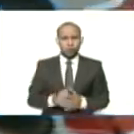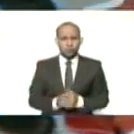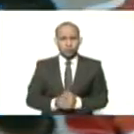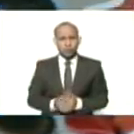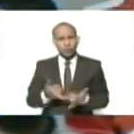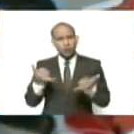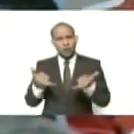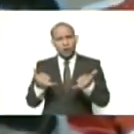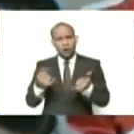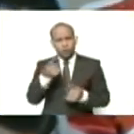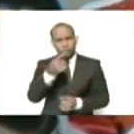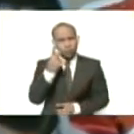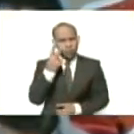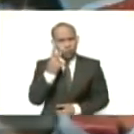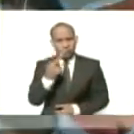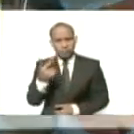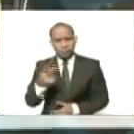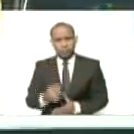ustedes,